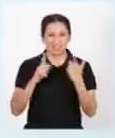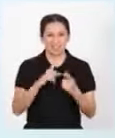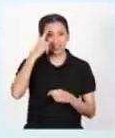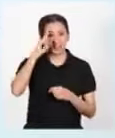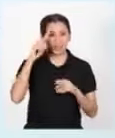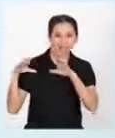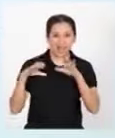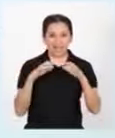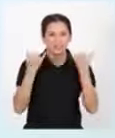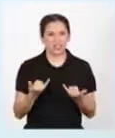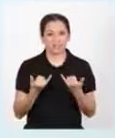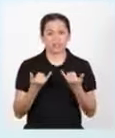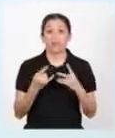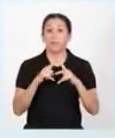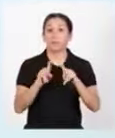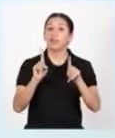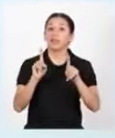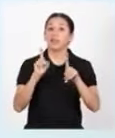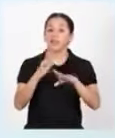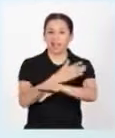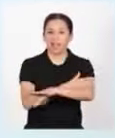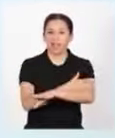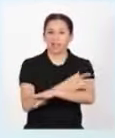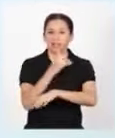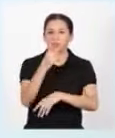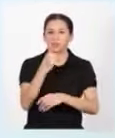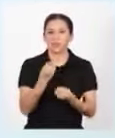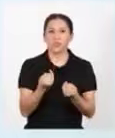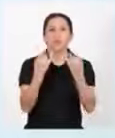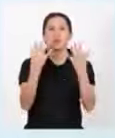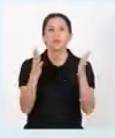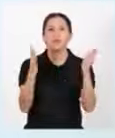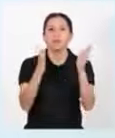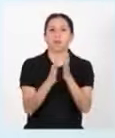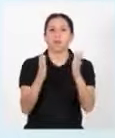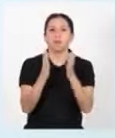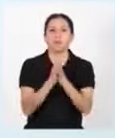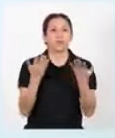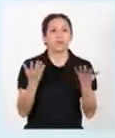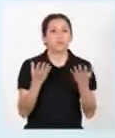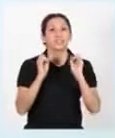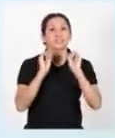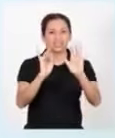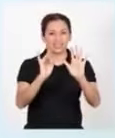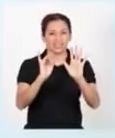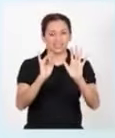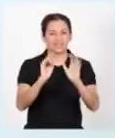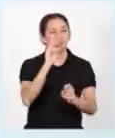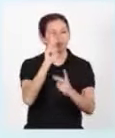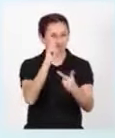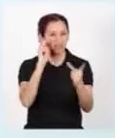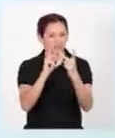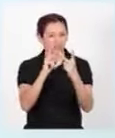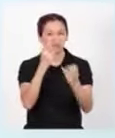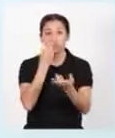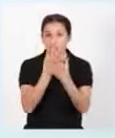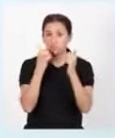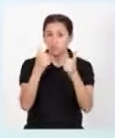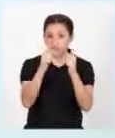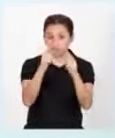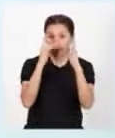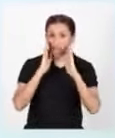Muy bien. Ya estamos listos para nuestra actividad. Pero antes díganme, ¿cuántas palmas contaron? Excelente.